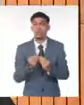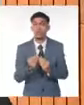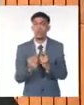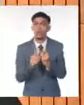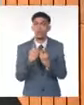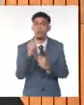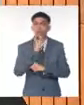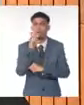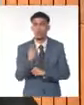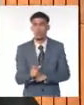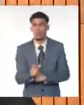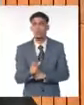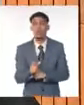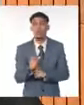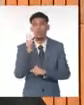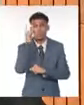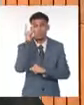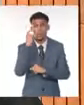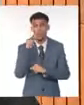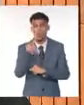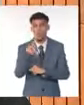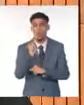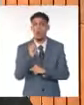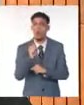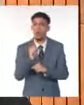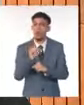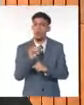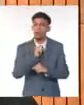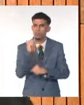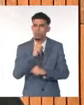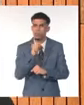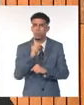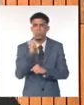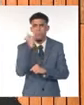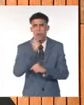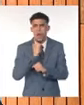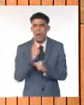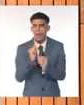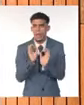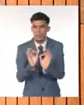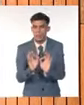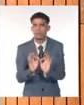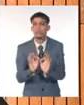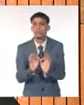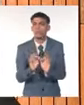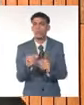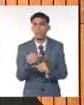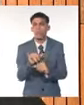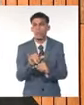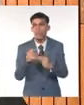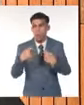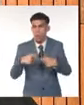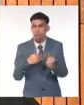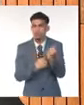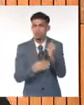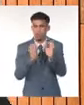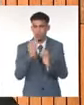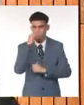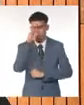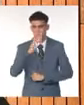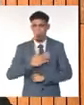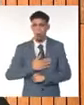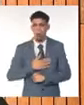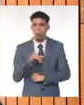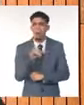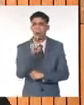manera nueva de hacer periodismo, a una manera que se parezca a la realidad de los cubanos, a la realidad de los que asisten a